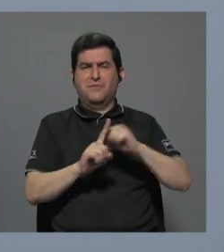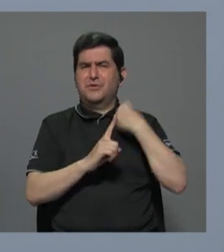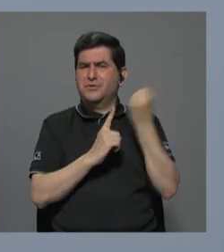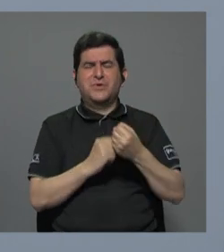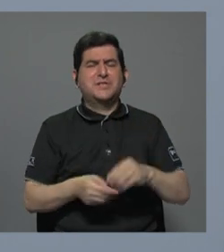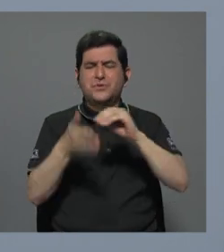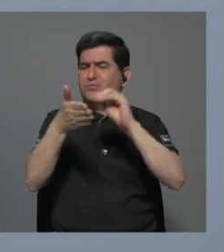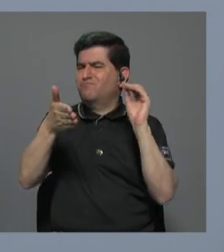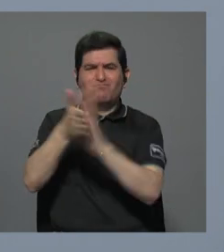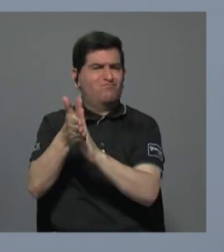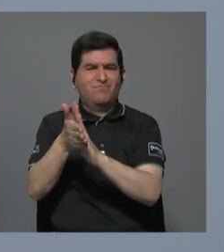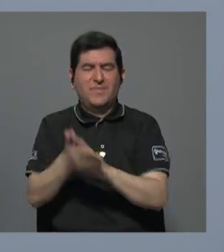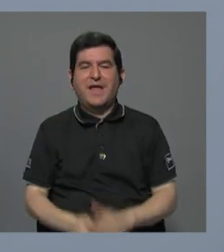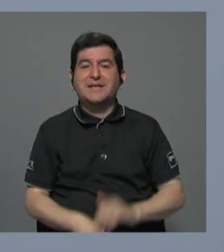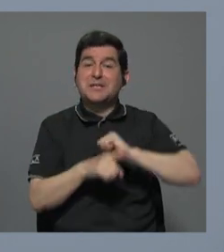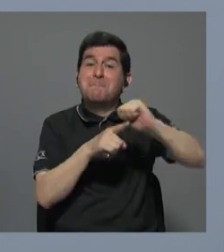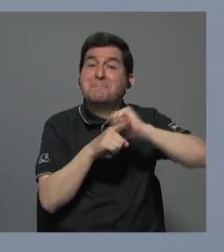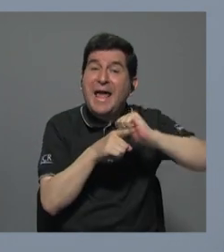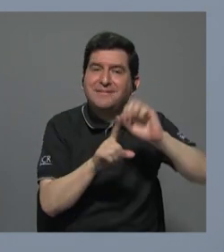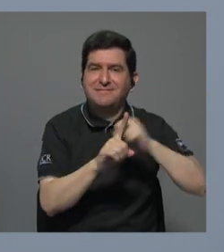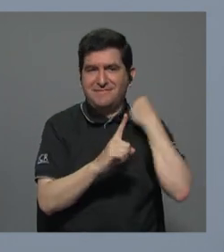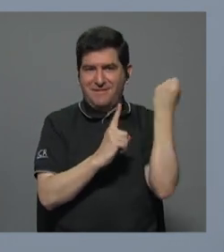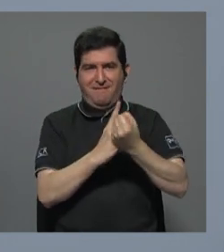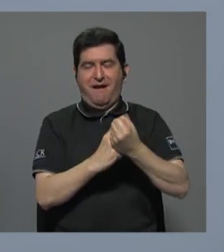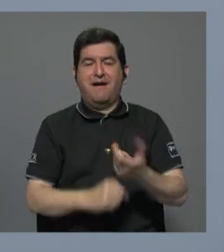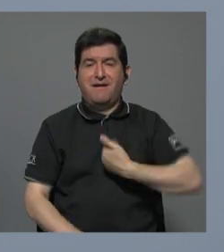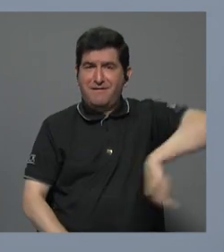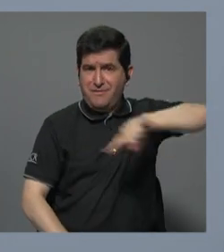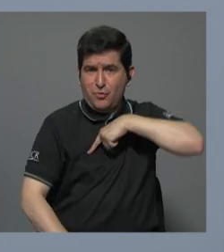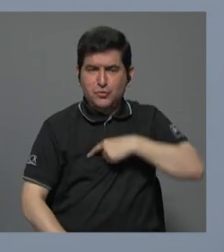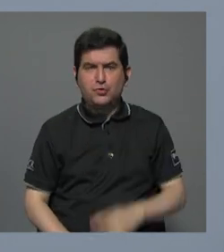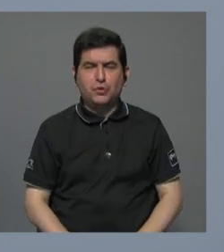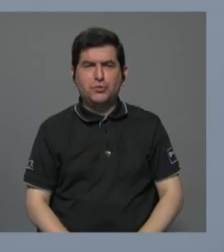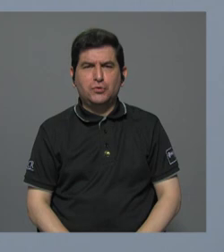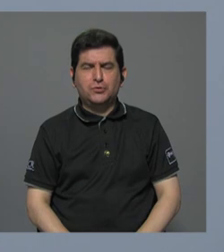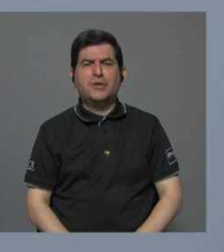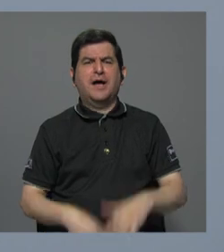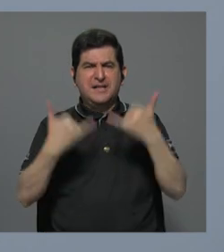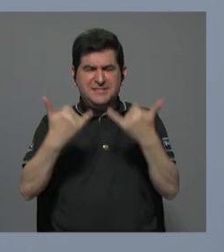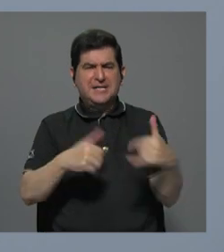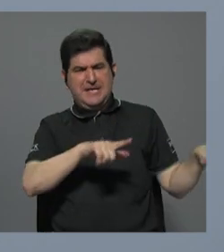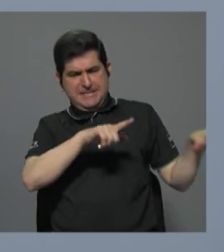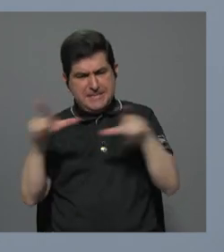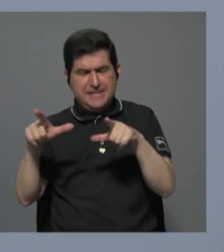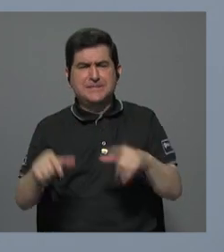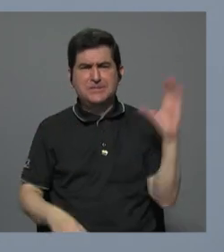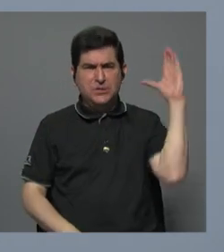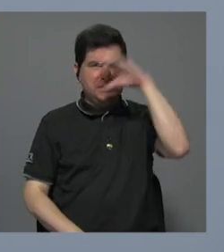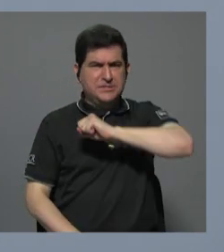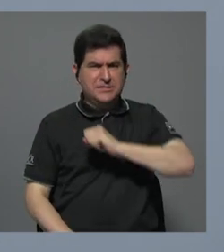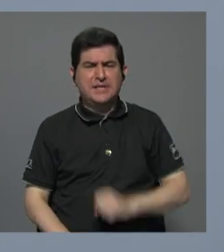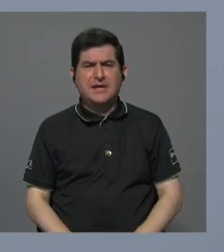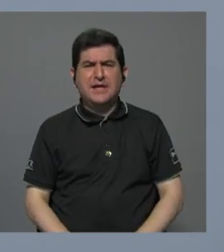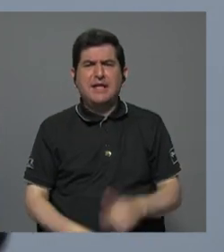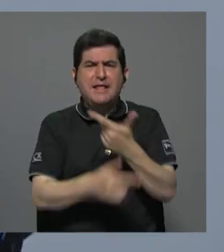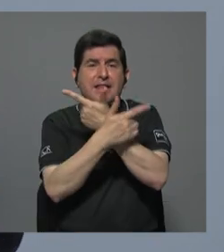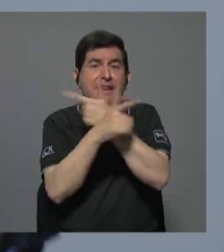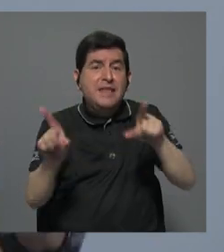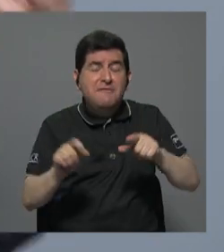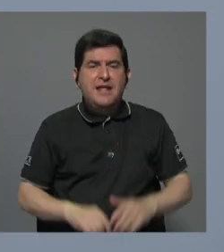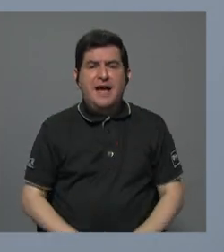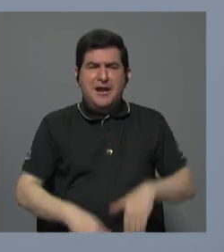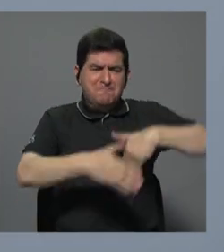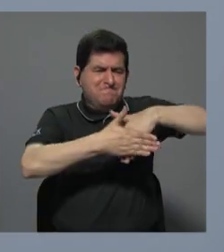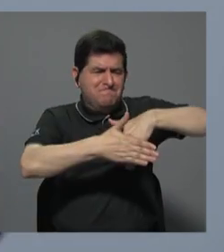etiquetas es un asunto de pragmatismo es un asunto de que nosotros nos enrollamos las mangas y nos damos cuenta que lo que tenemos que soltar son los nudos